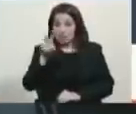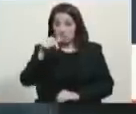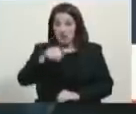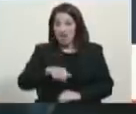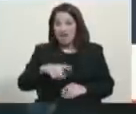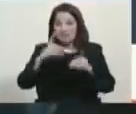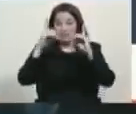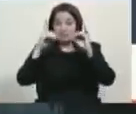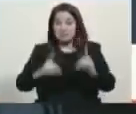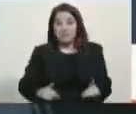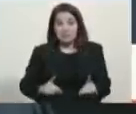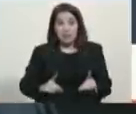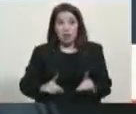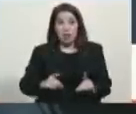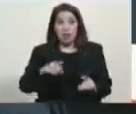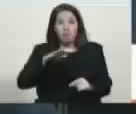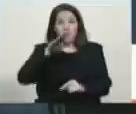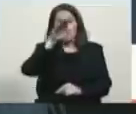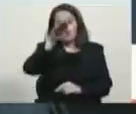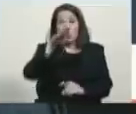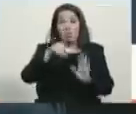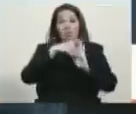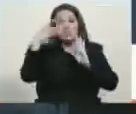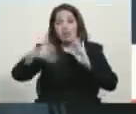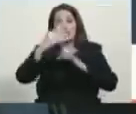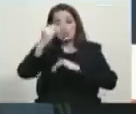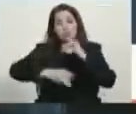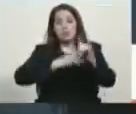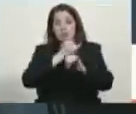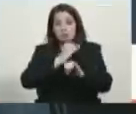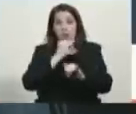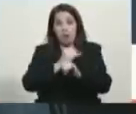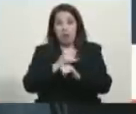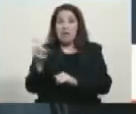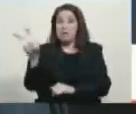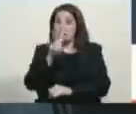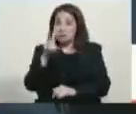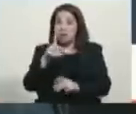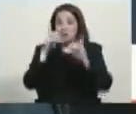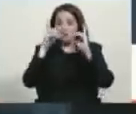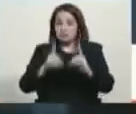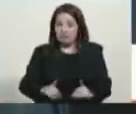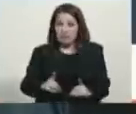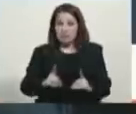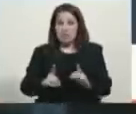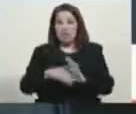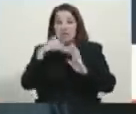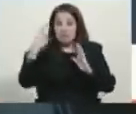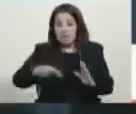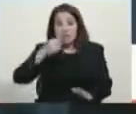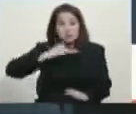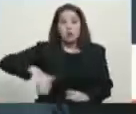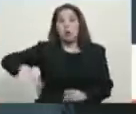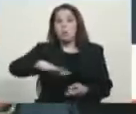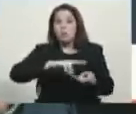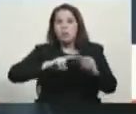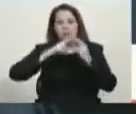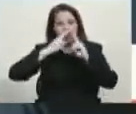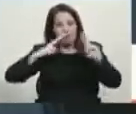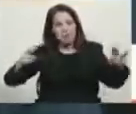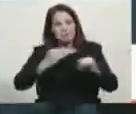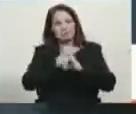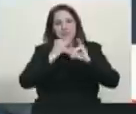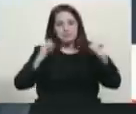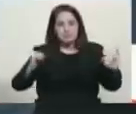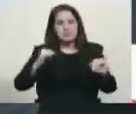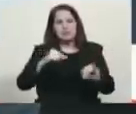destino del derecho internacional. En Venezuela se está decidiendo el destino del derecho de los pueblos a la paz, a la independencia, a